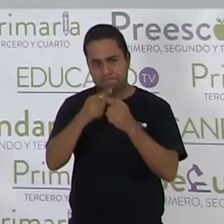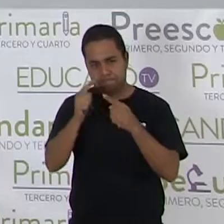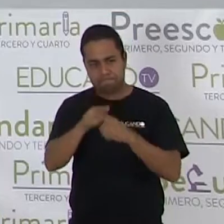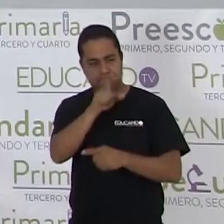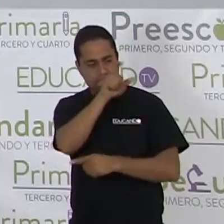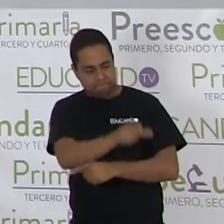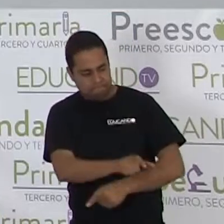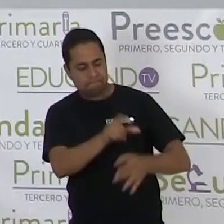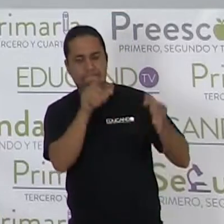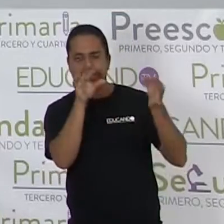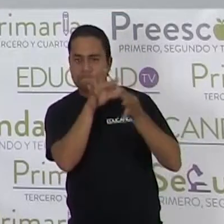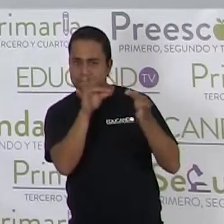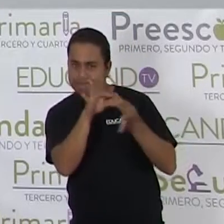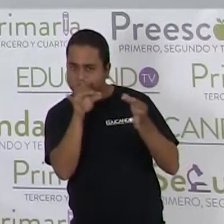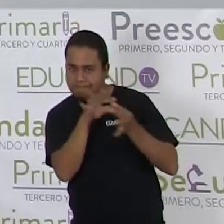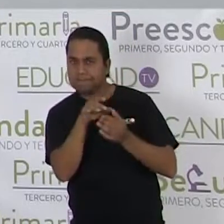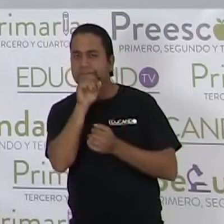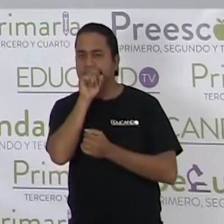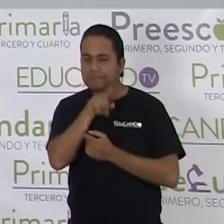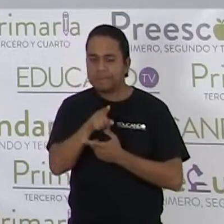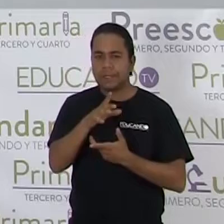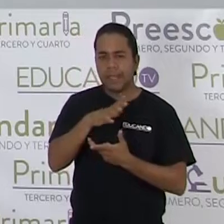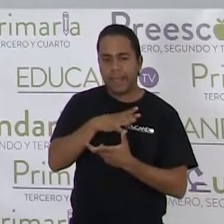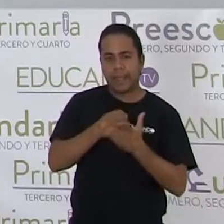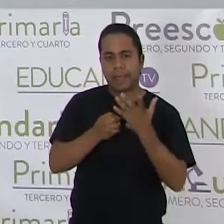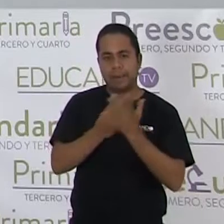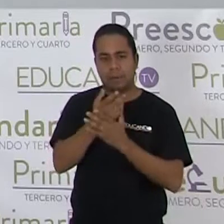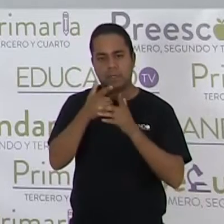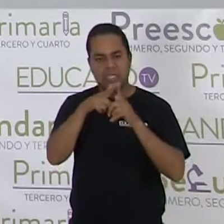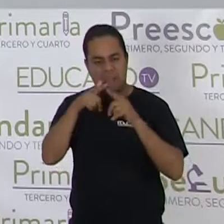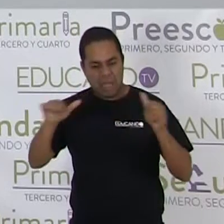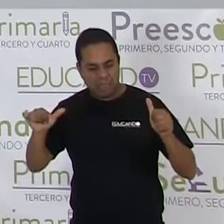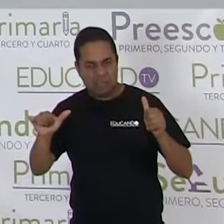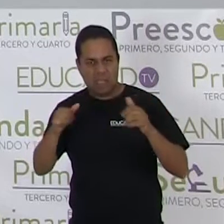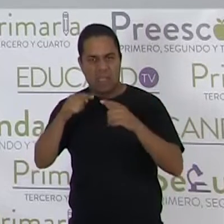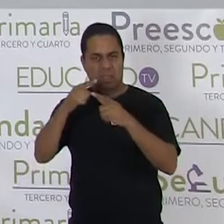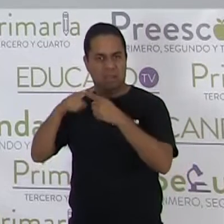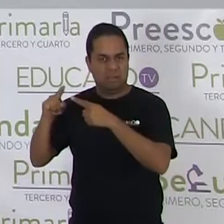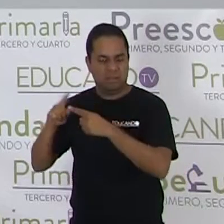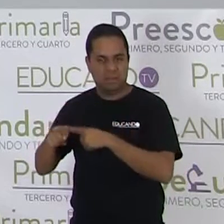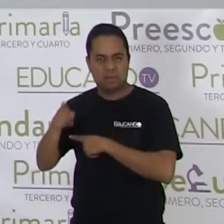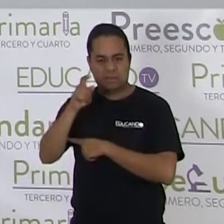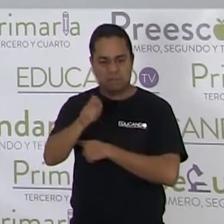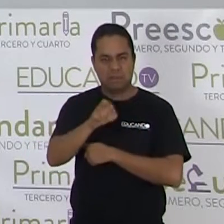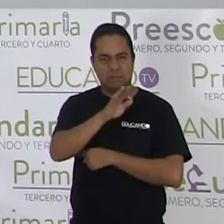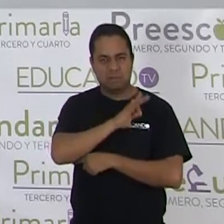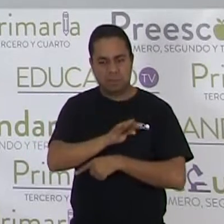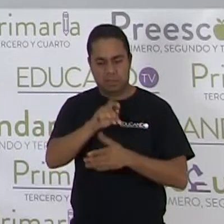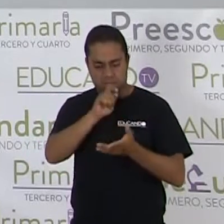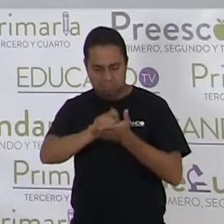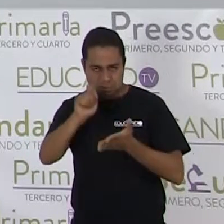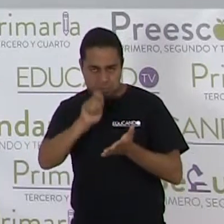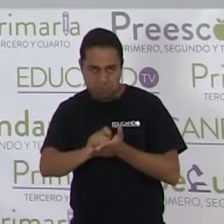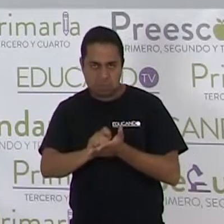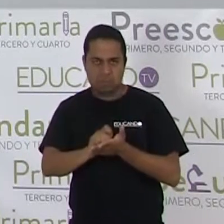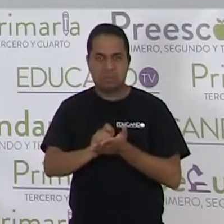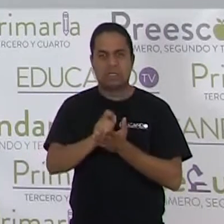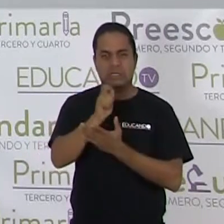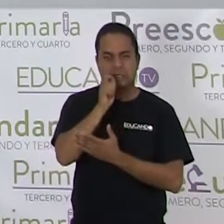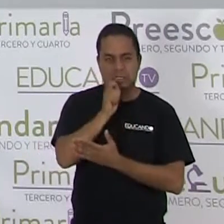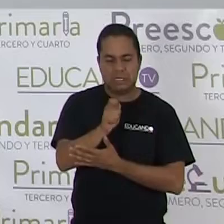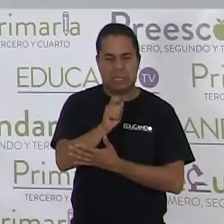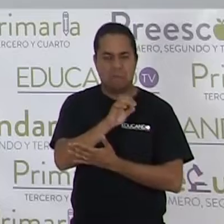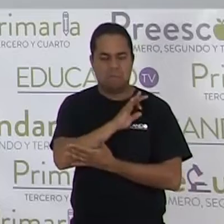descripciones, vamos a conocer nuevos recursos gramaticales que nos van a permitir hablar, escribir, pero sobre